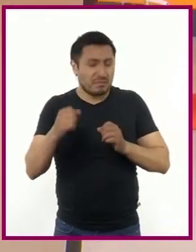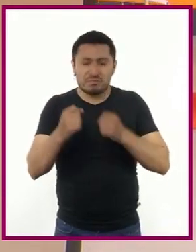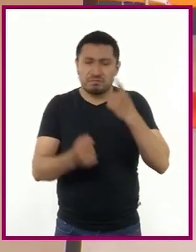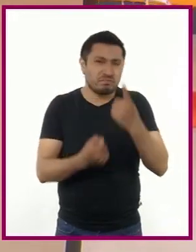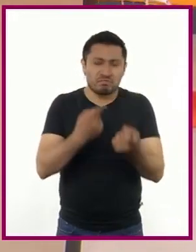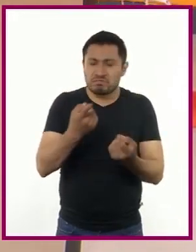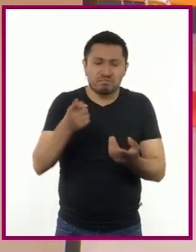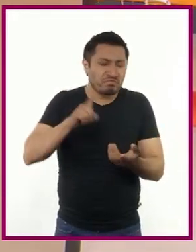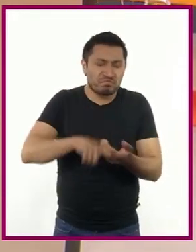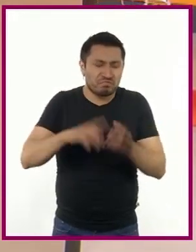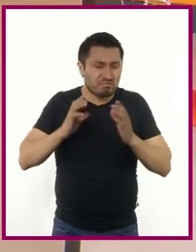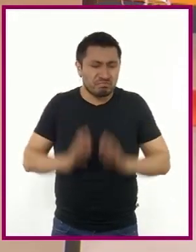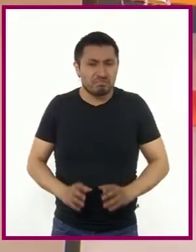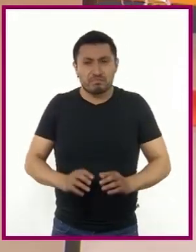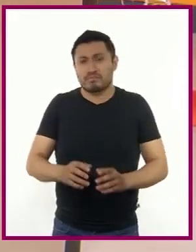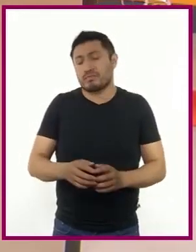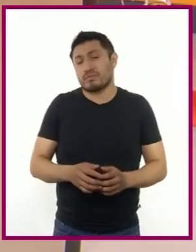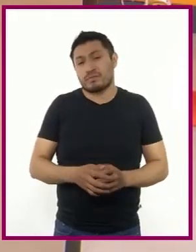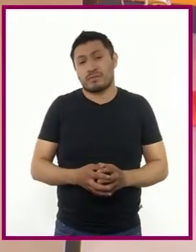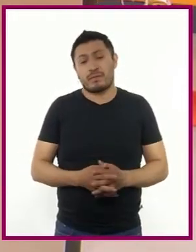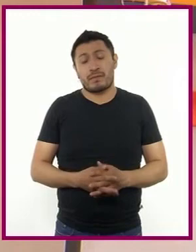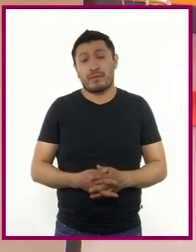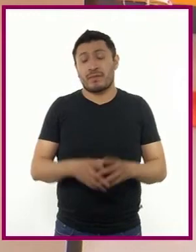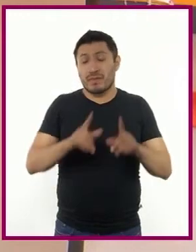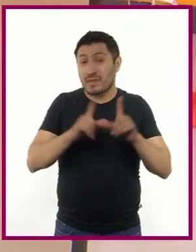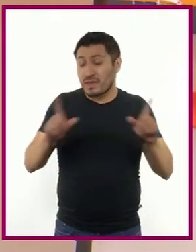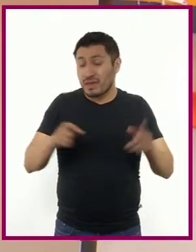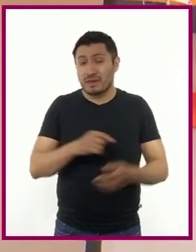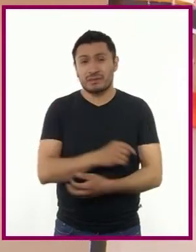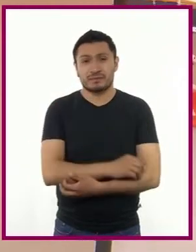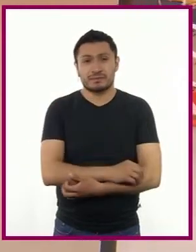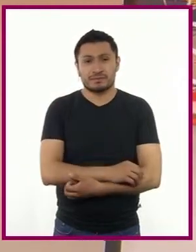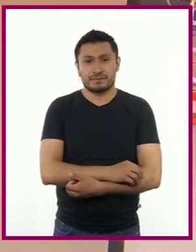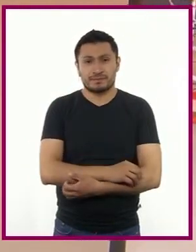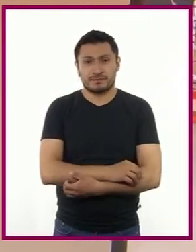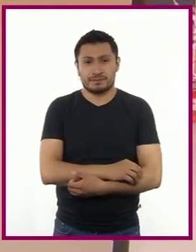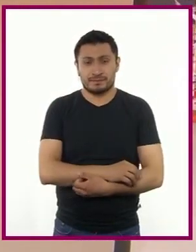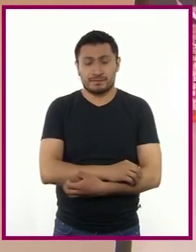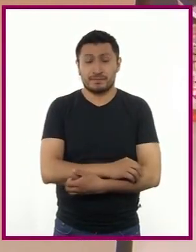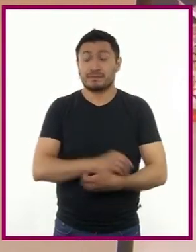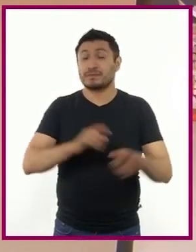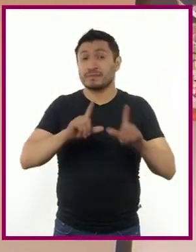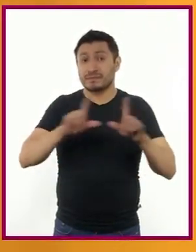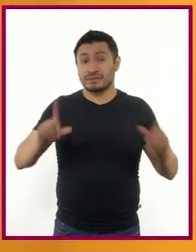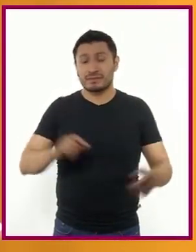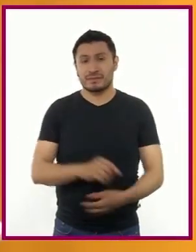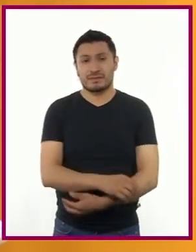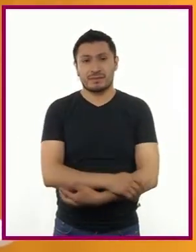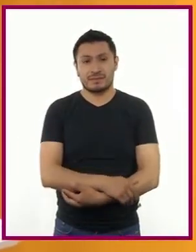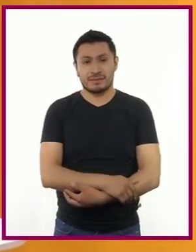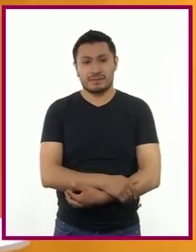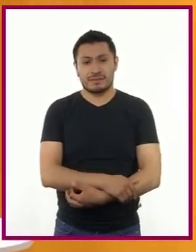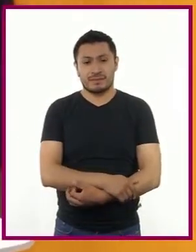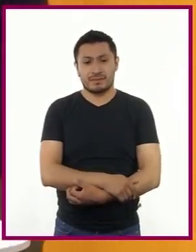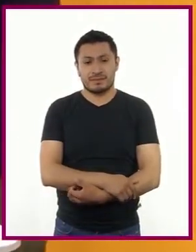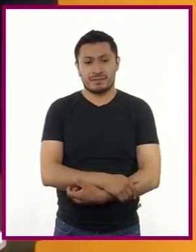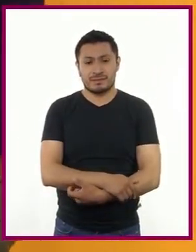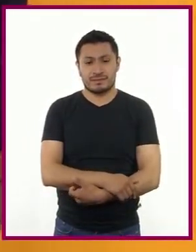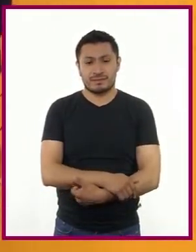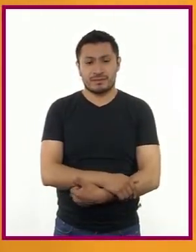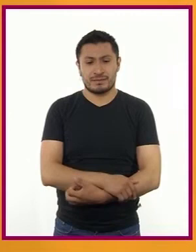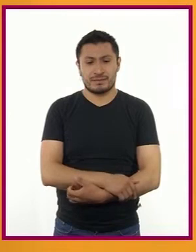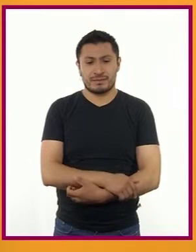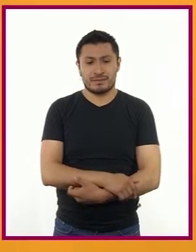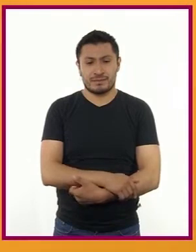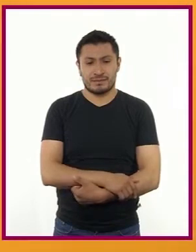los órganos de los sistemas reproductores. ¿Está listo? Listo, maestra. A ver.